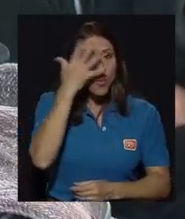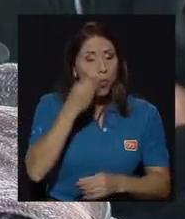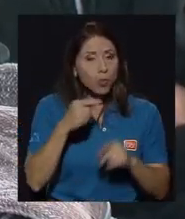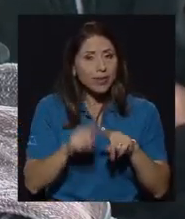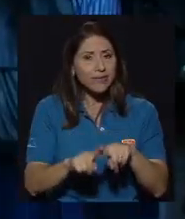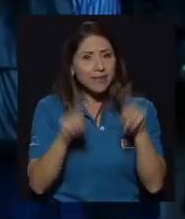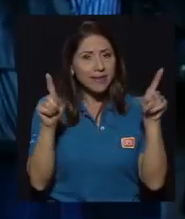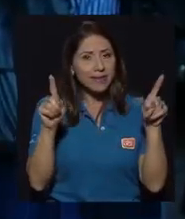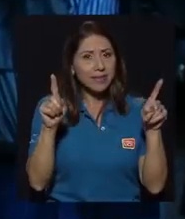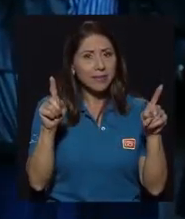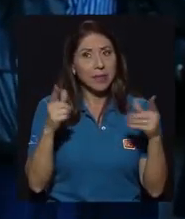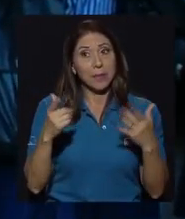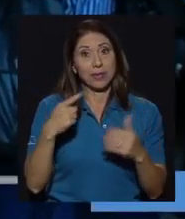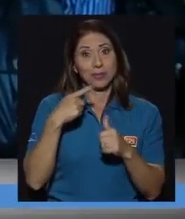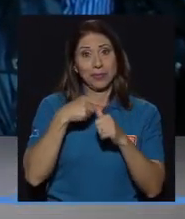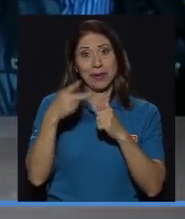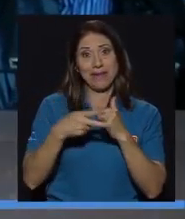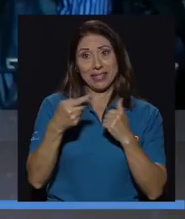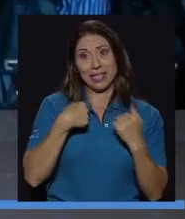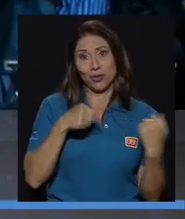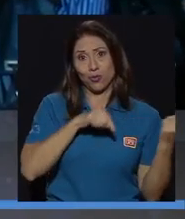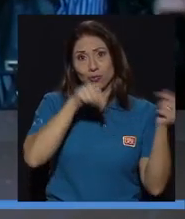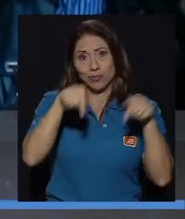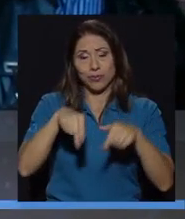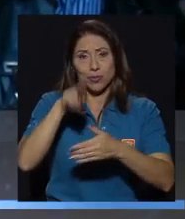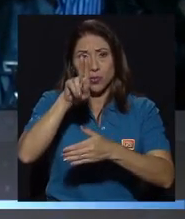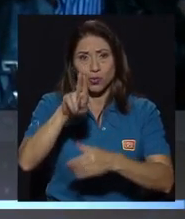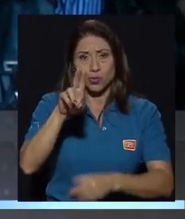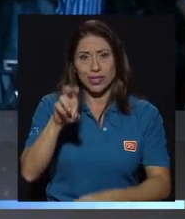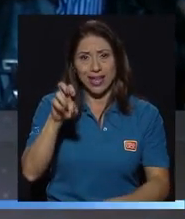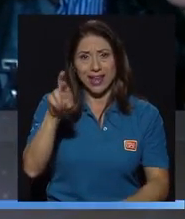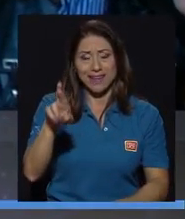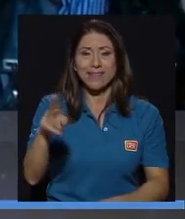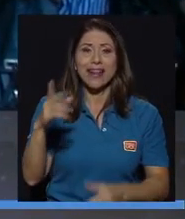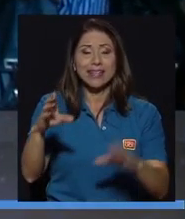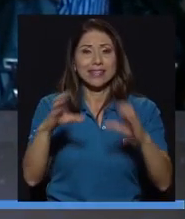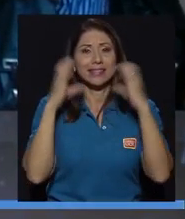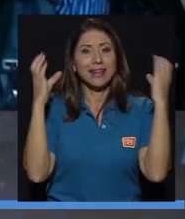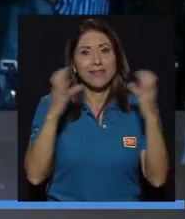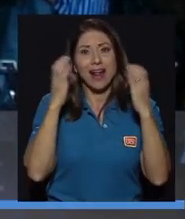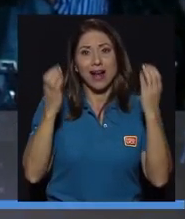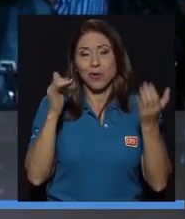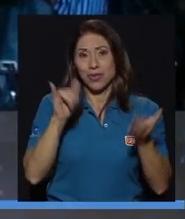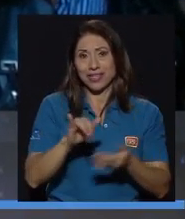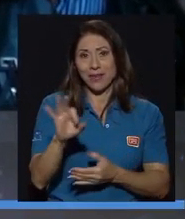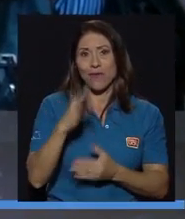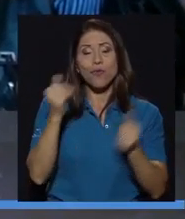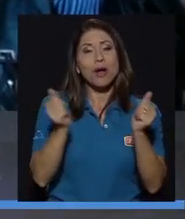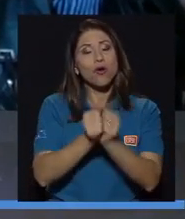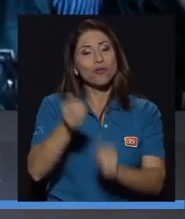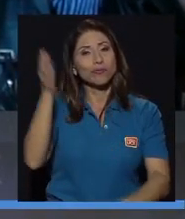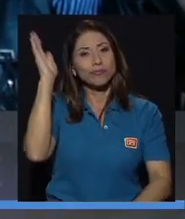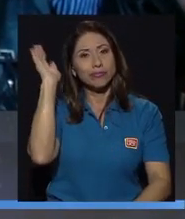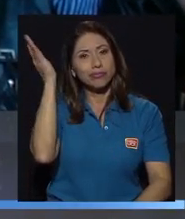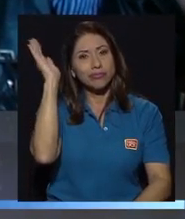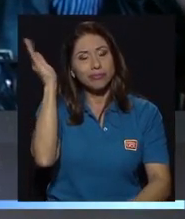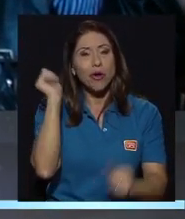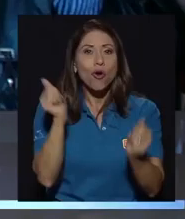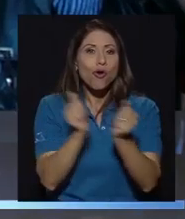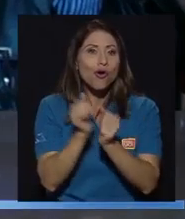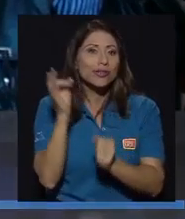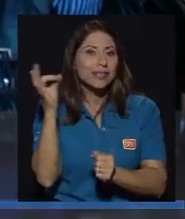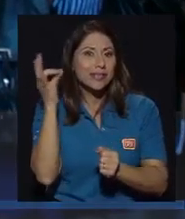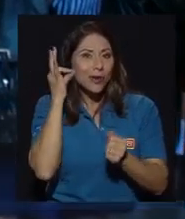y diferente porque para mí, bueno, es mi primera vez viniendo a la UCR y celebrarlo de esta forma con charlas